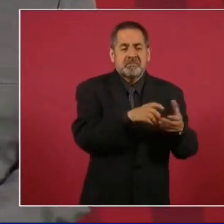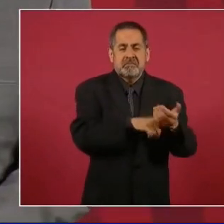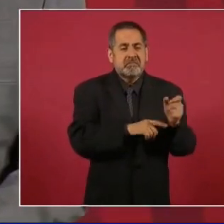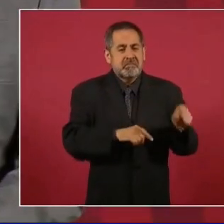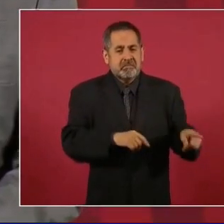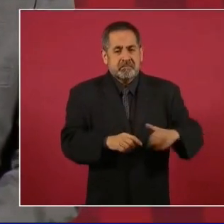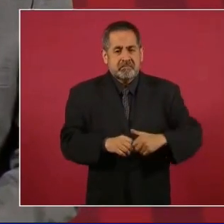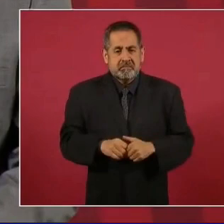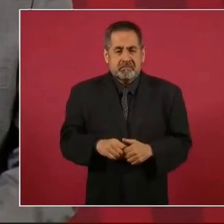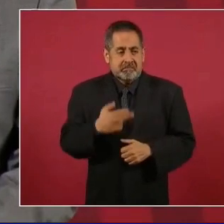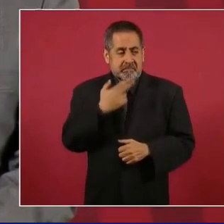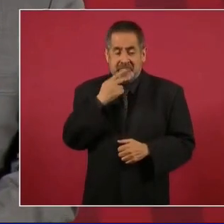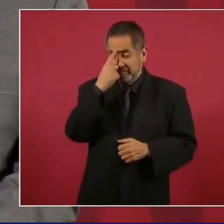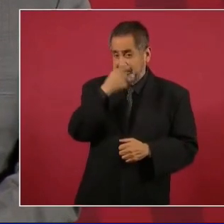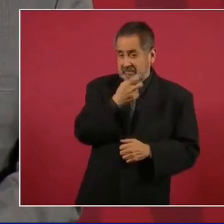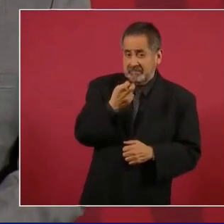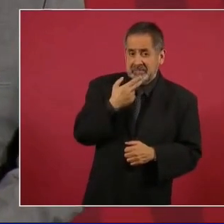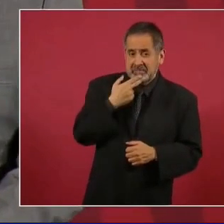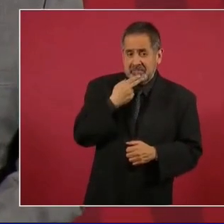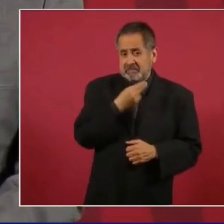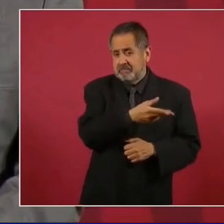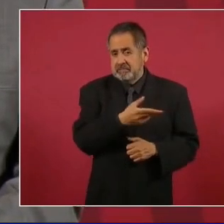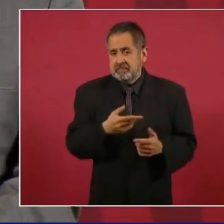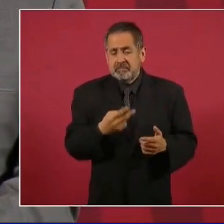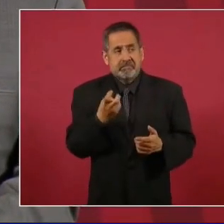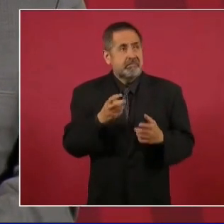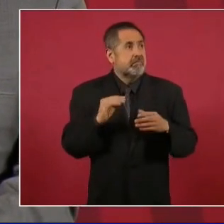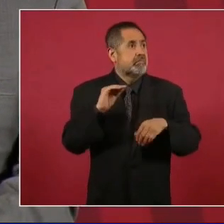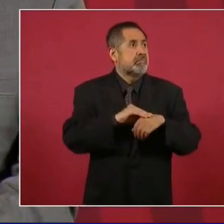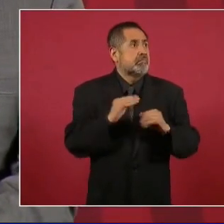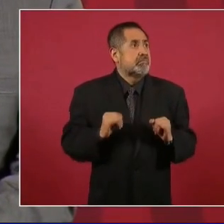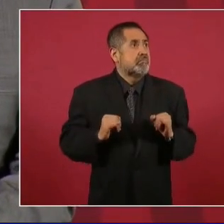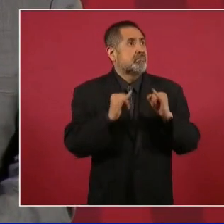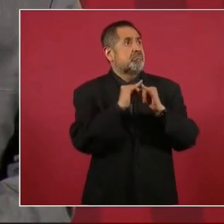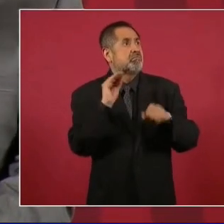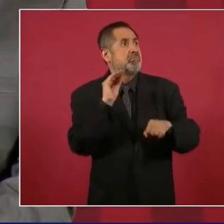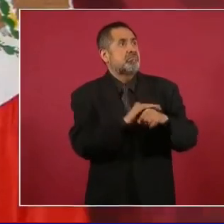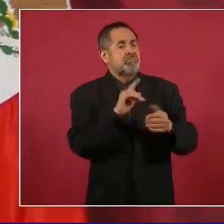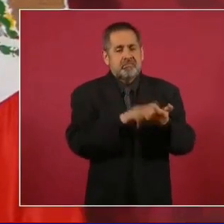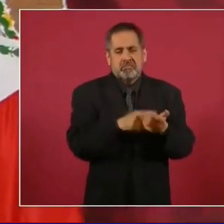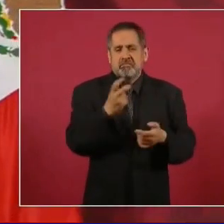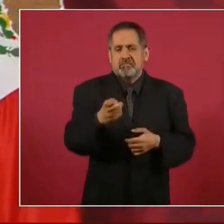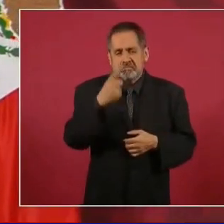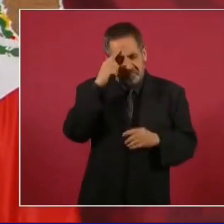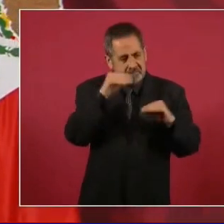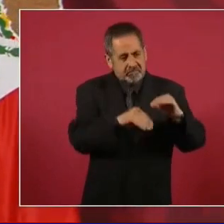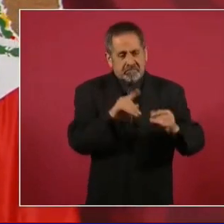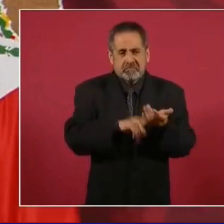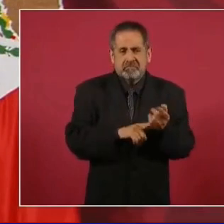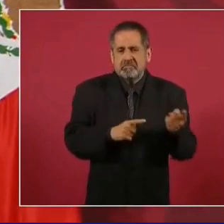Para eso servía eso, para eso crearon ese andamiaje